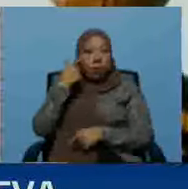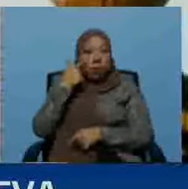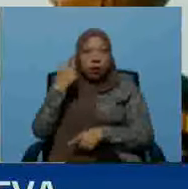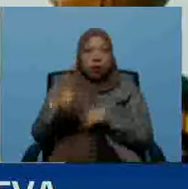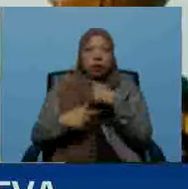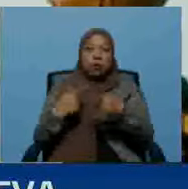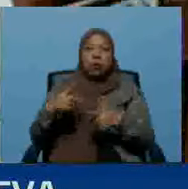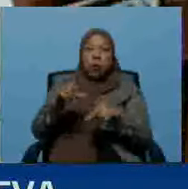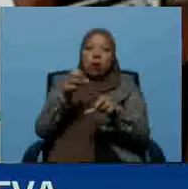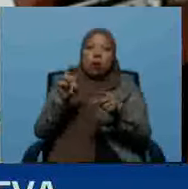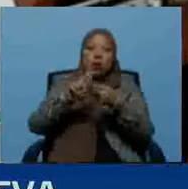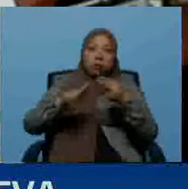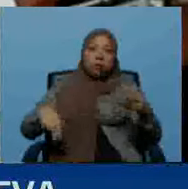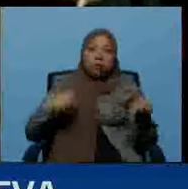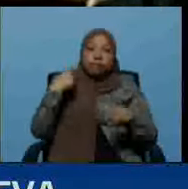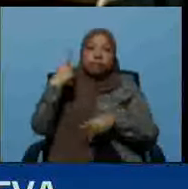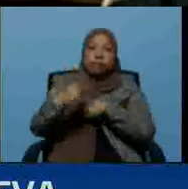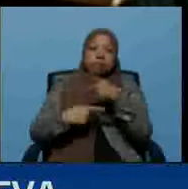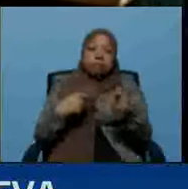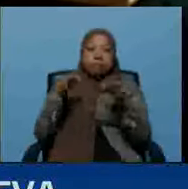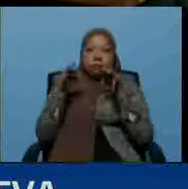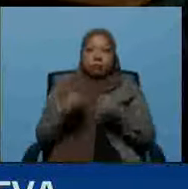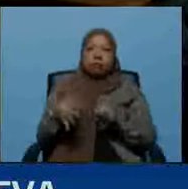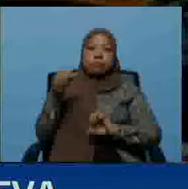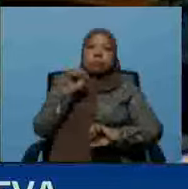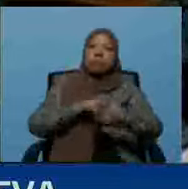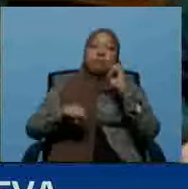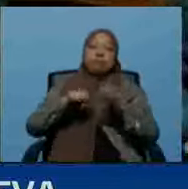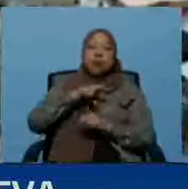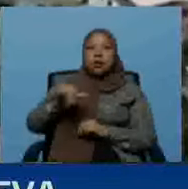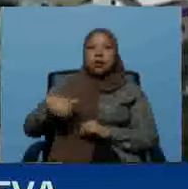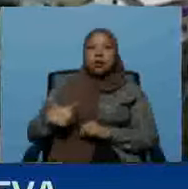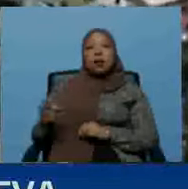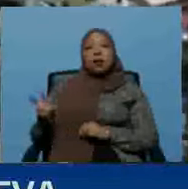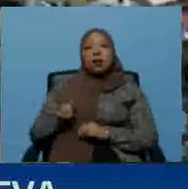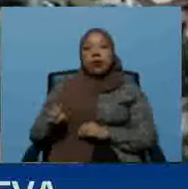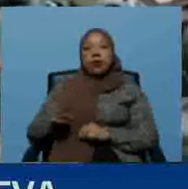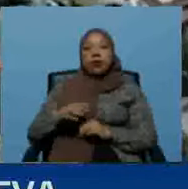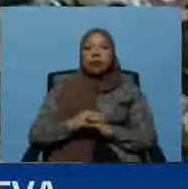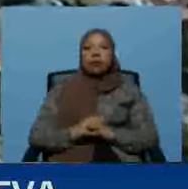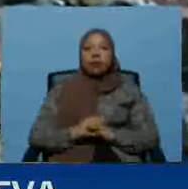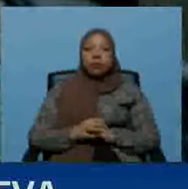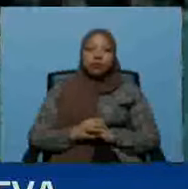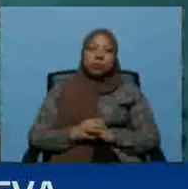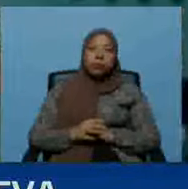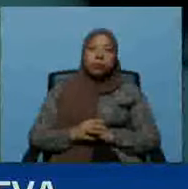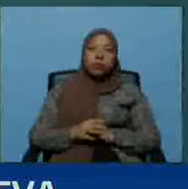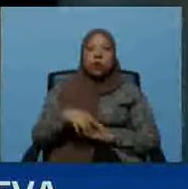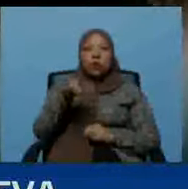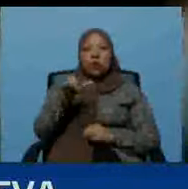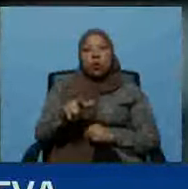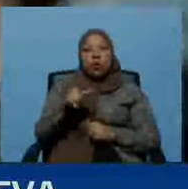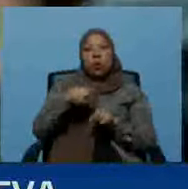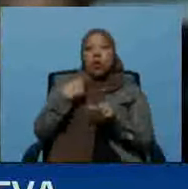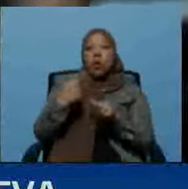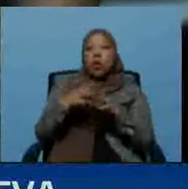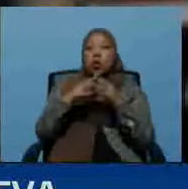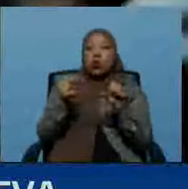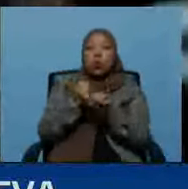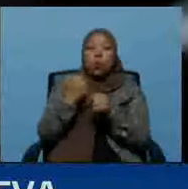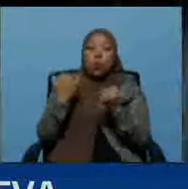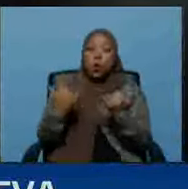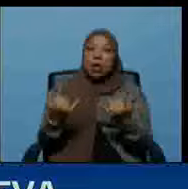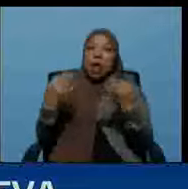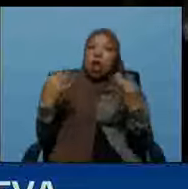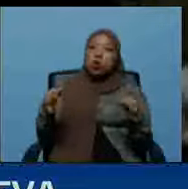comprometidos con la seguridad y defensa de nuestra soberanía. apegados en todo momento a